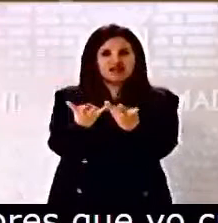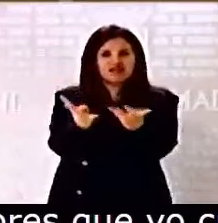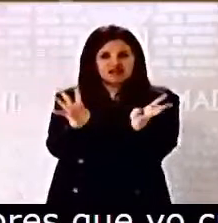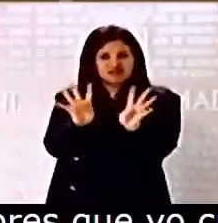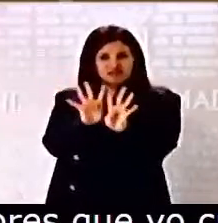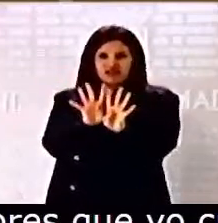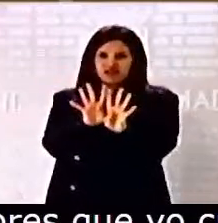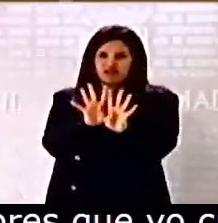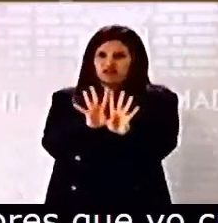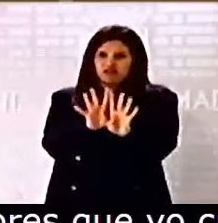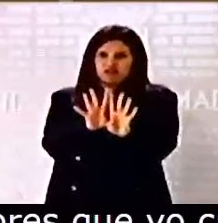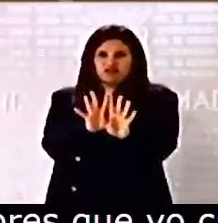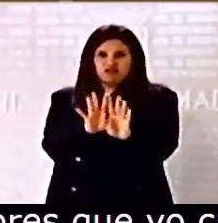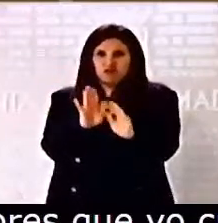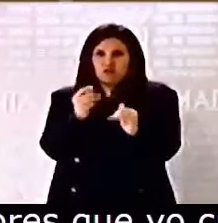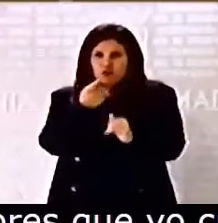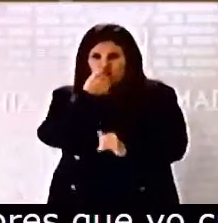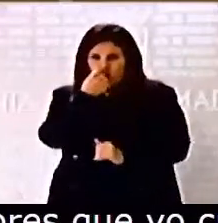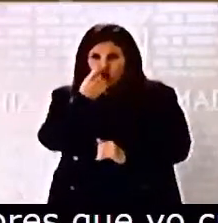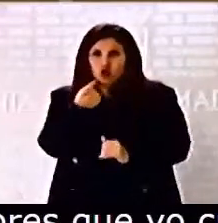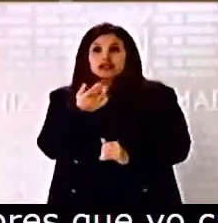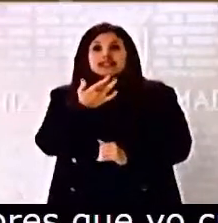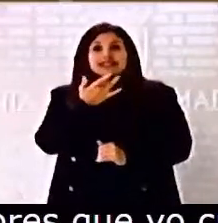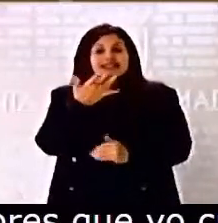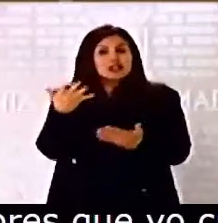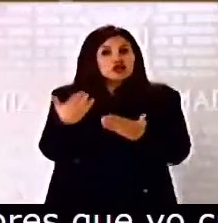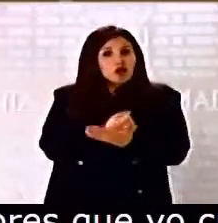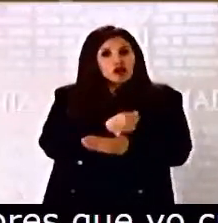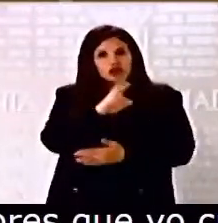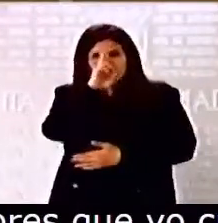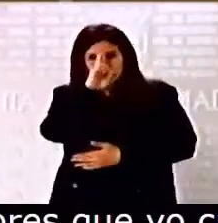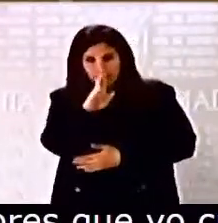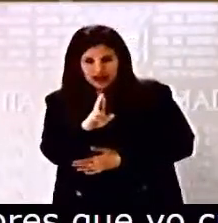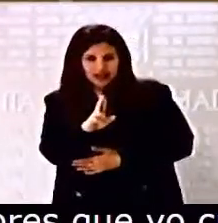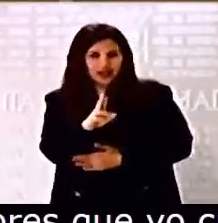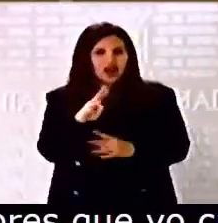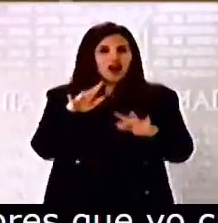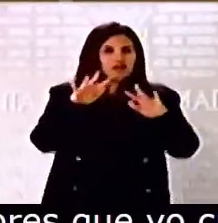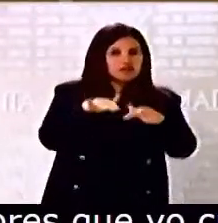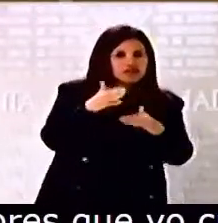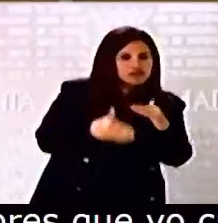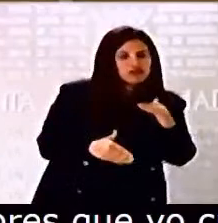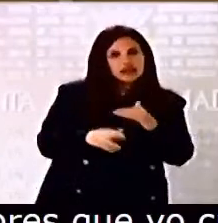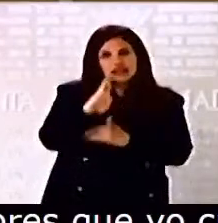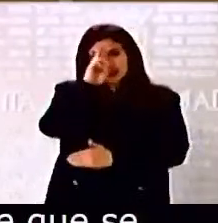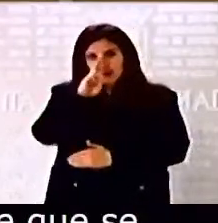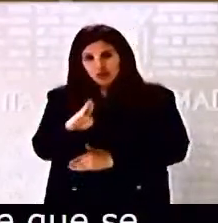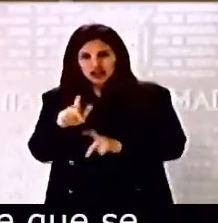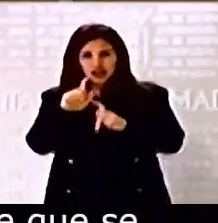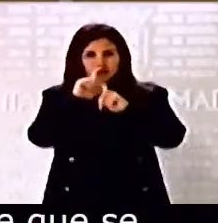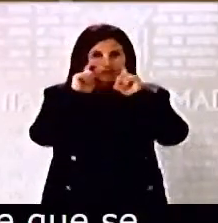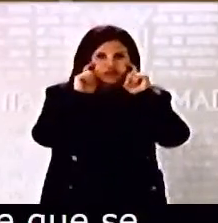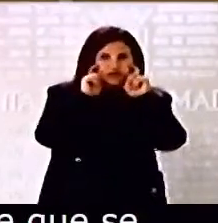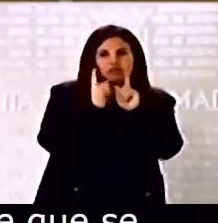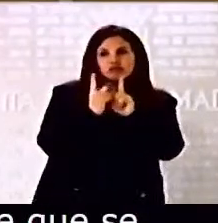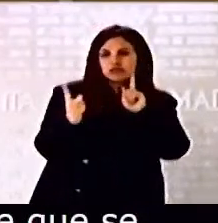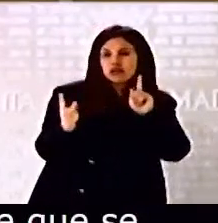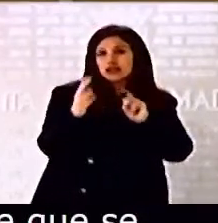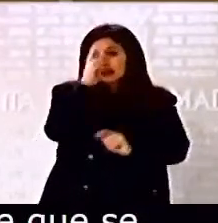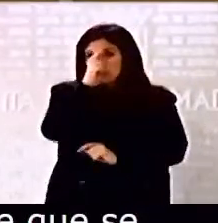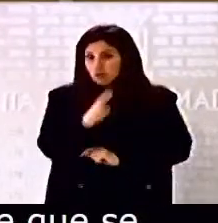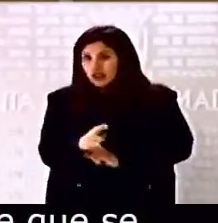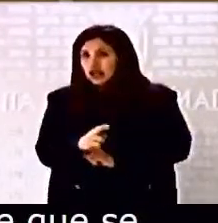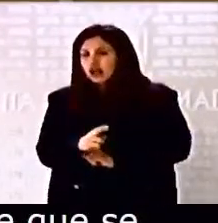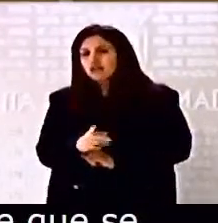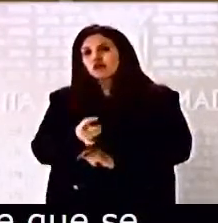suficientemente ajustado, siempre que se respeten los aforos y siempre que se respeten las normas de protección individual, nosotros